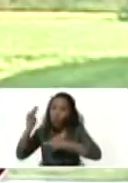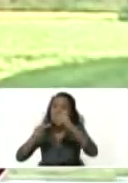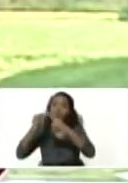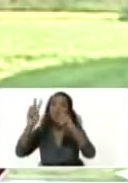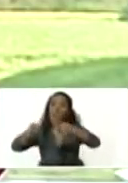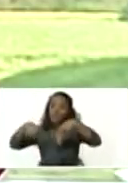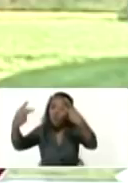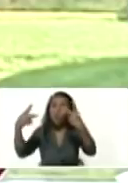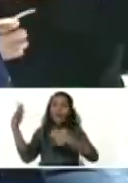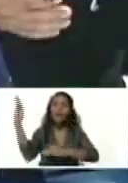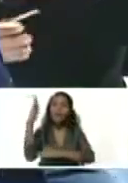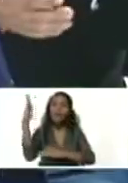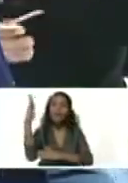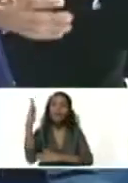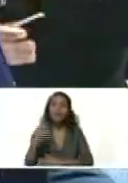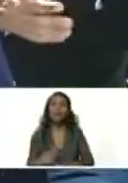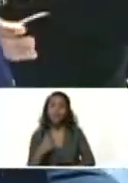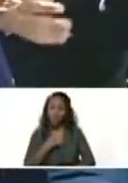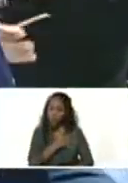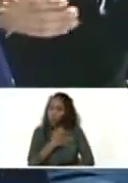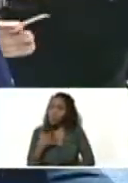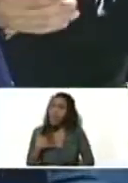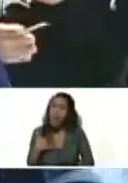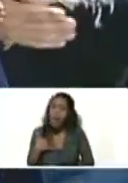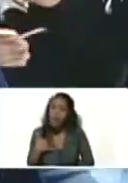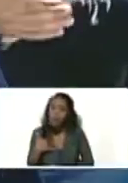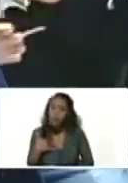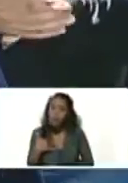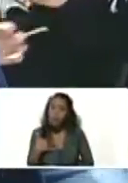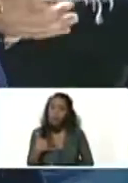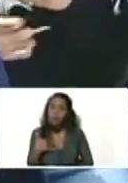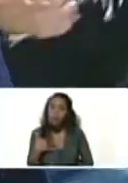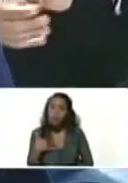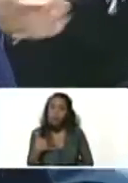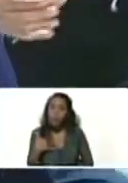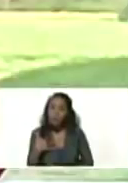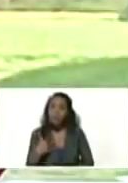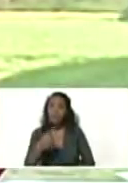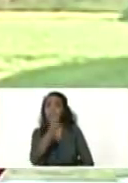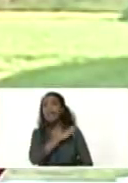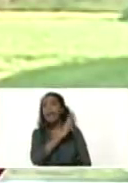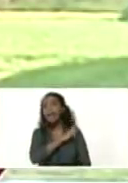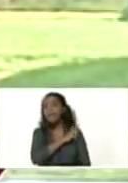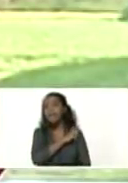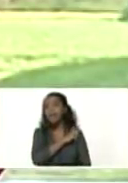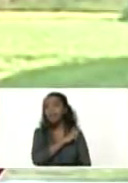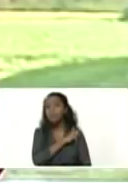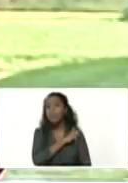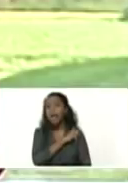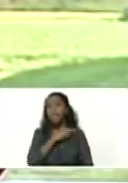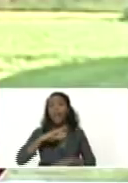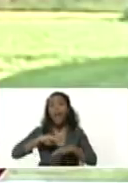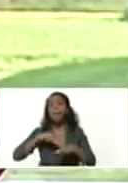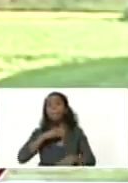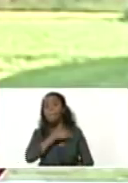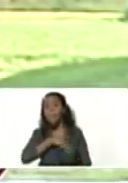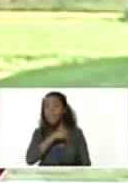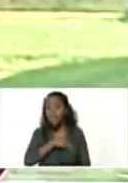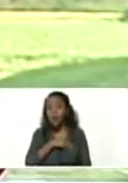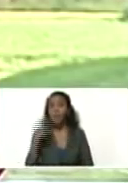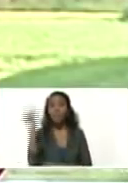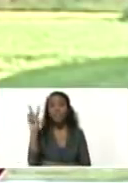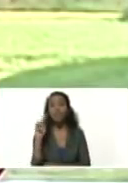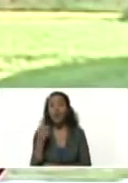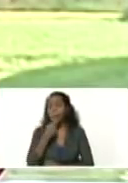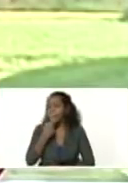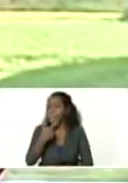iglesias. Yo quisiera que la jefa de la misión Venezuela Bella